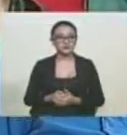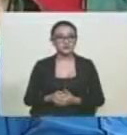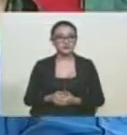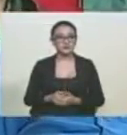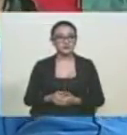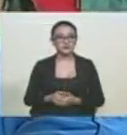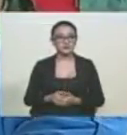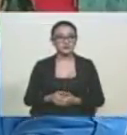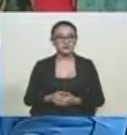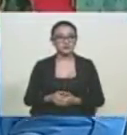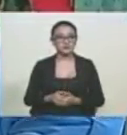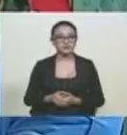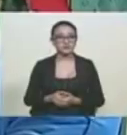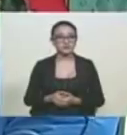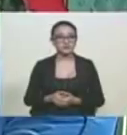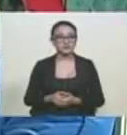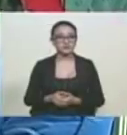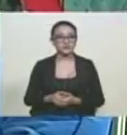nosotros.